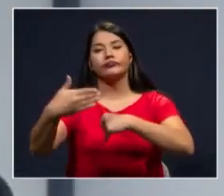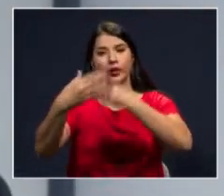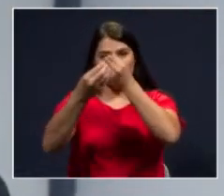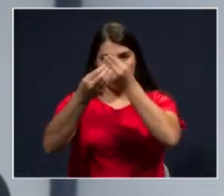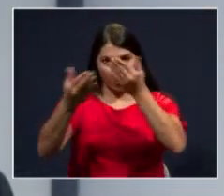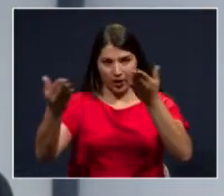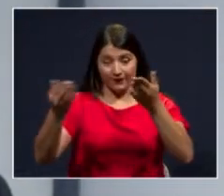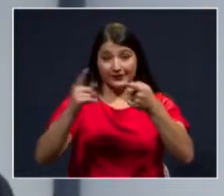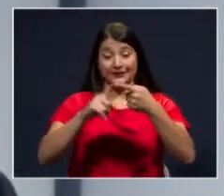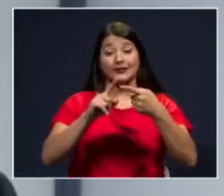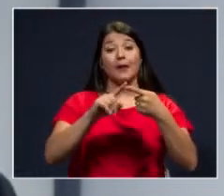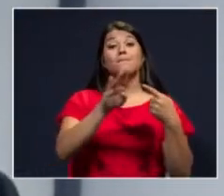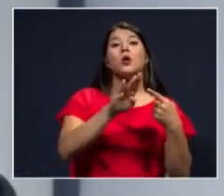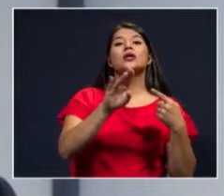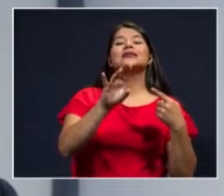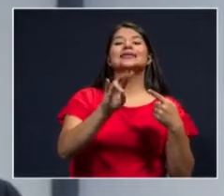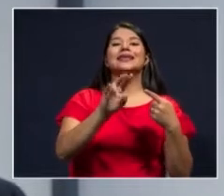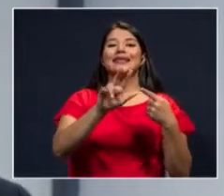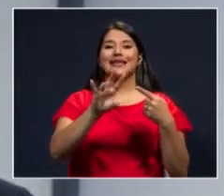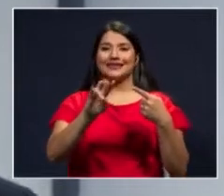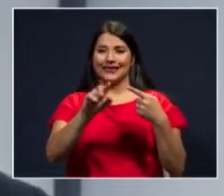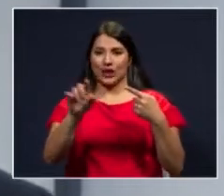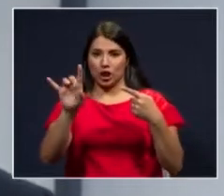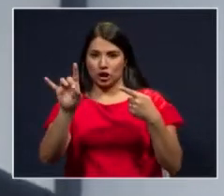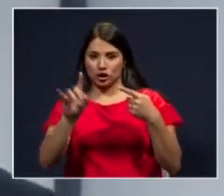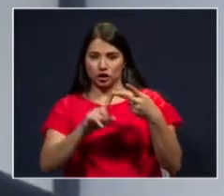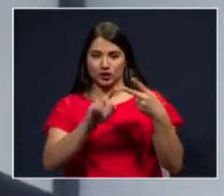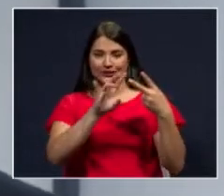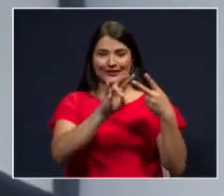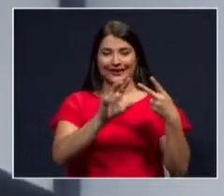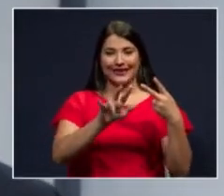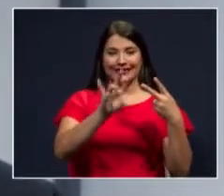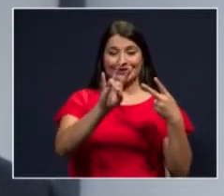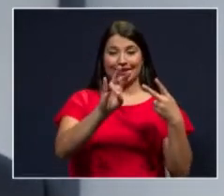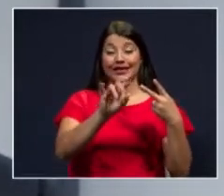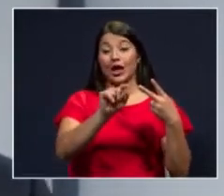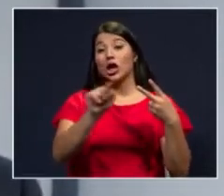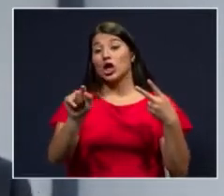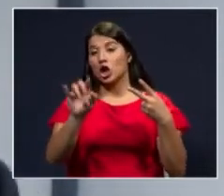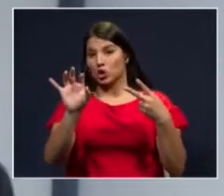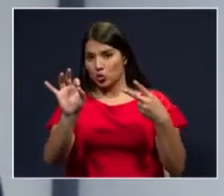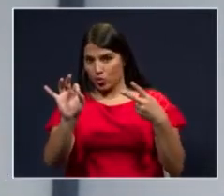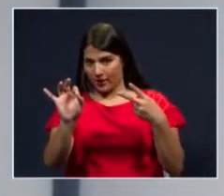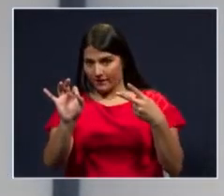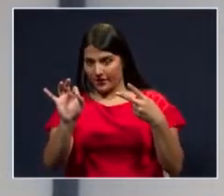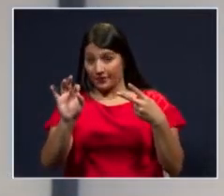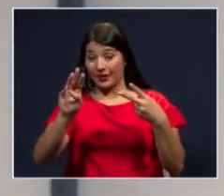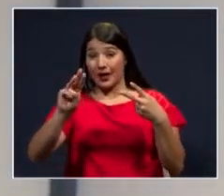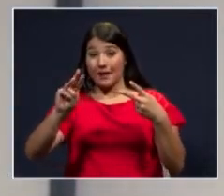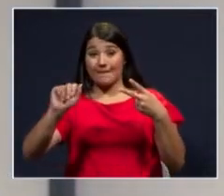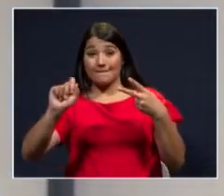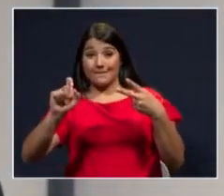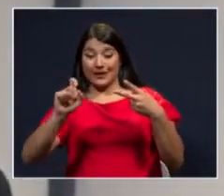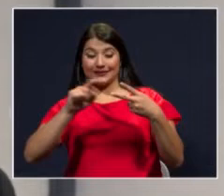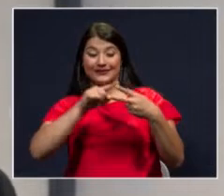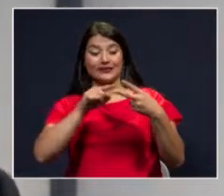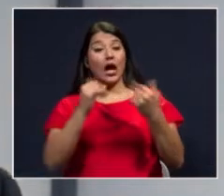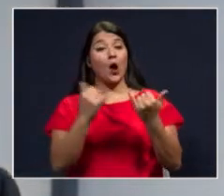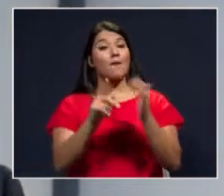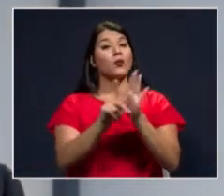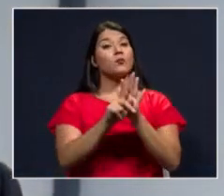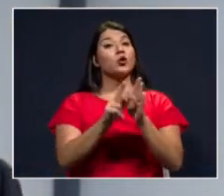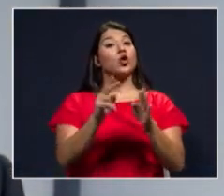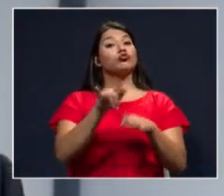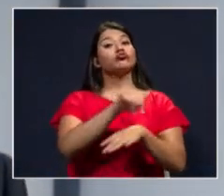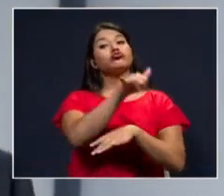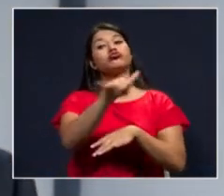Boeing 737-8 y Boeing 737-9 serie MAX en el espacio aéreo